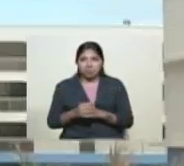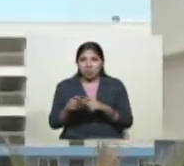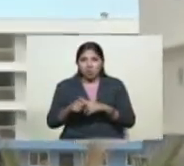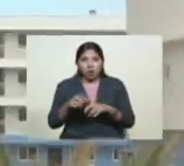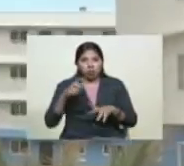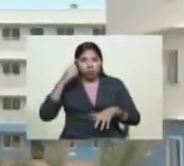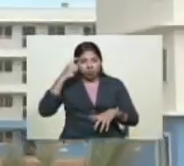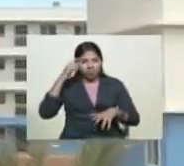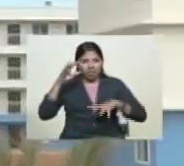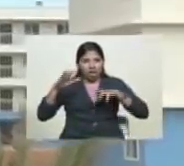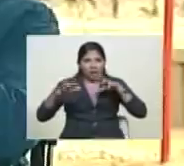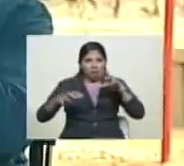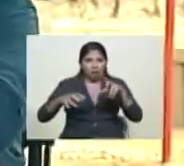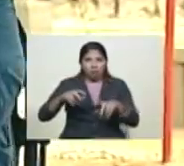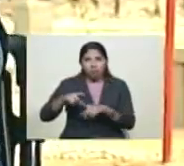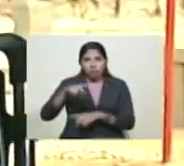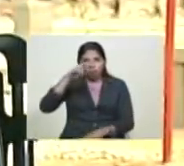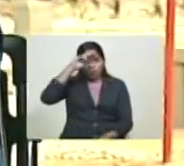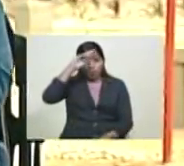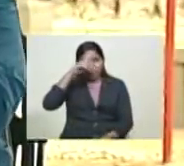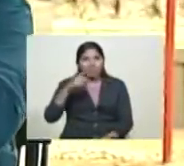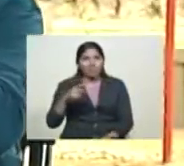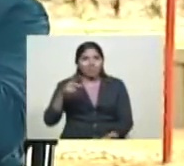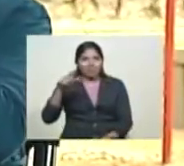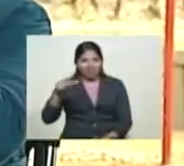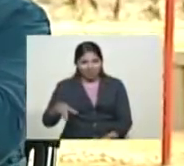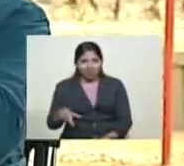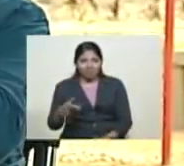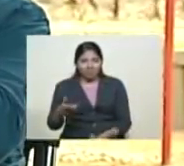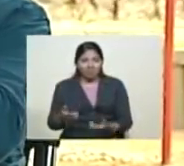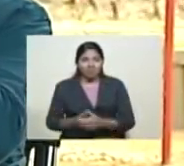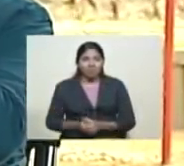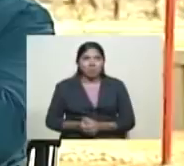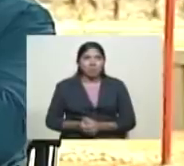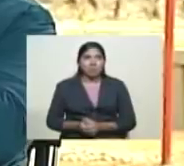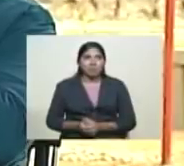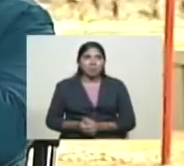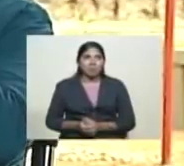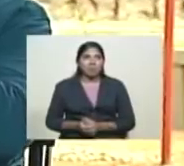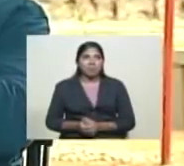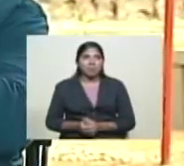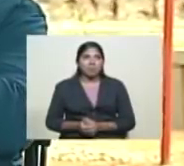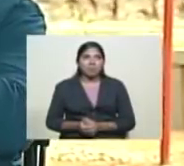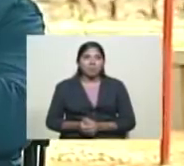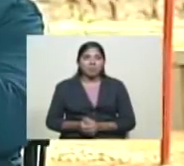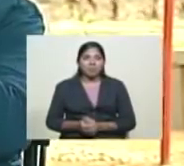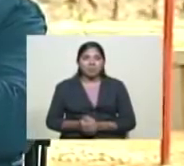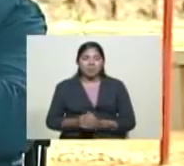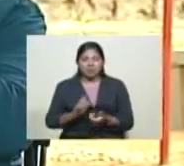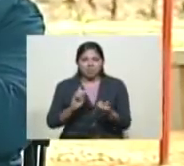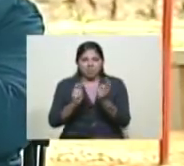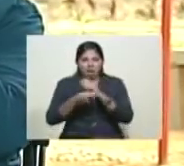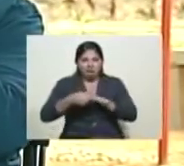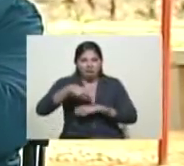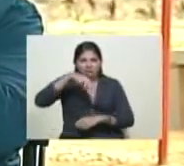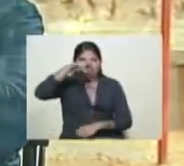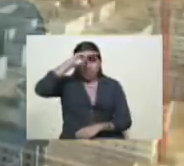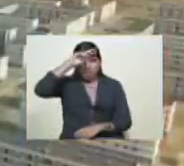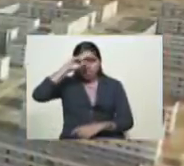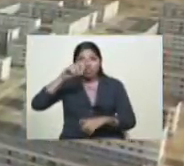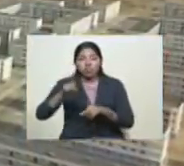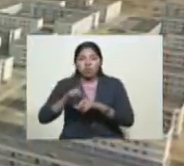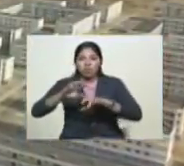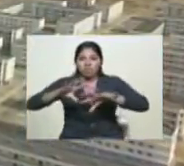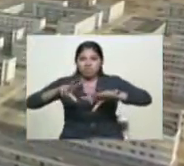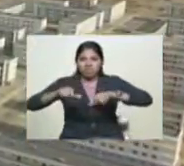garras como un zombi y se convierte en bachaquero. El capitalismo saca sus garras como un zombi y se convierte en